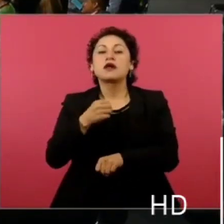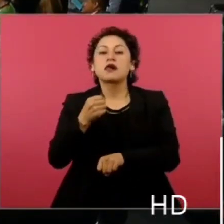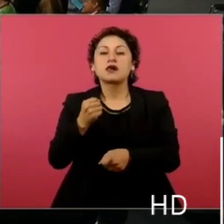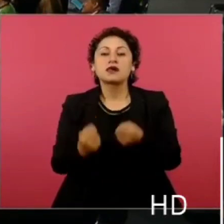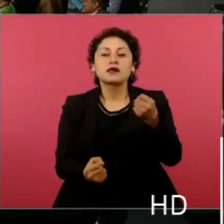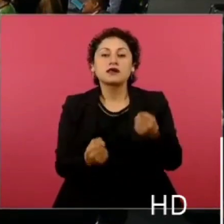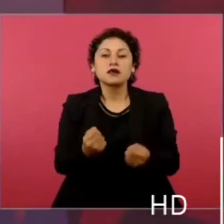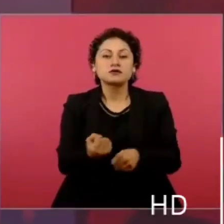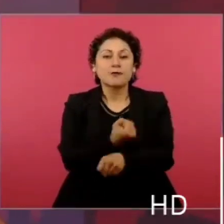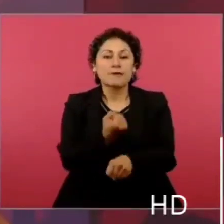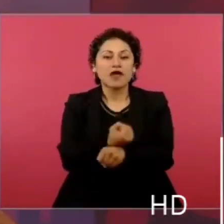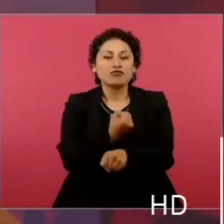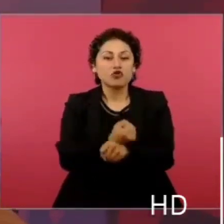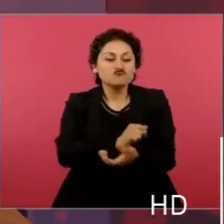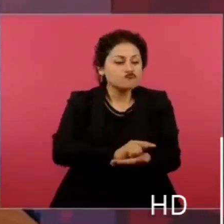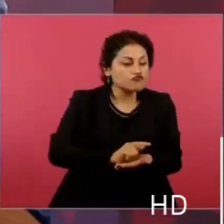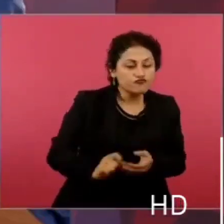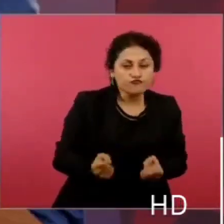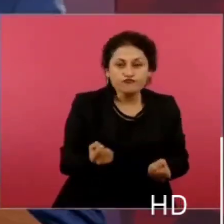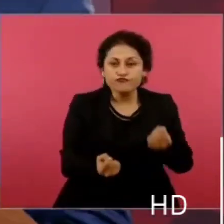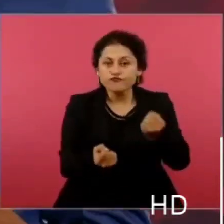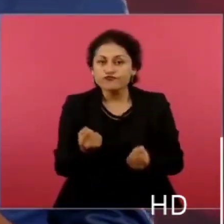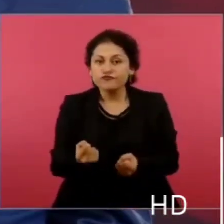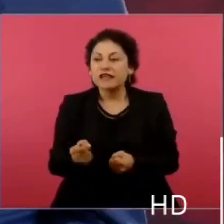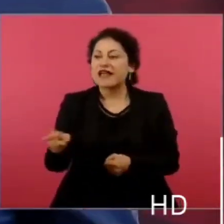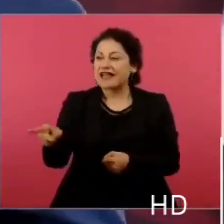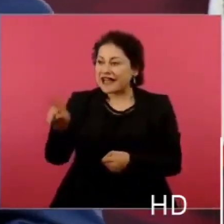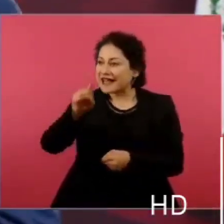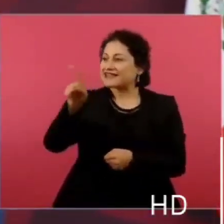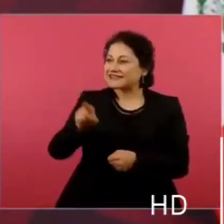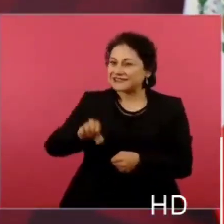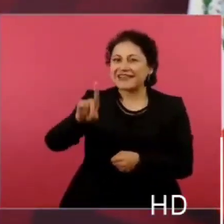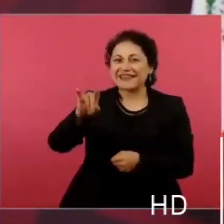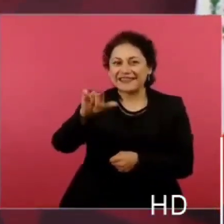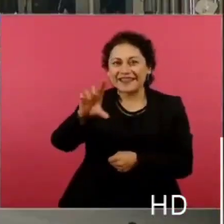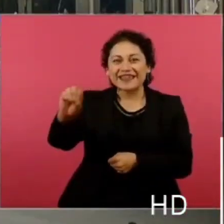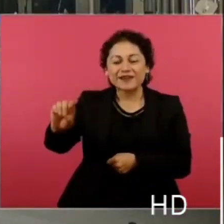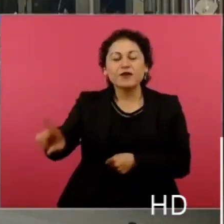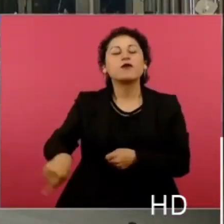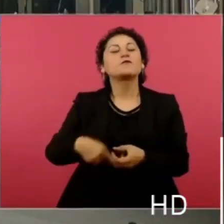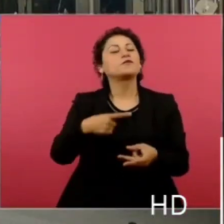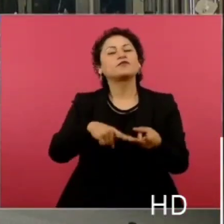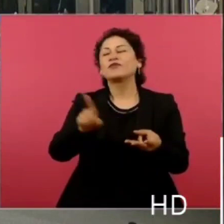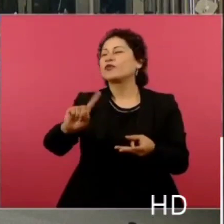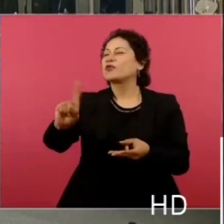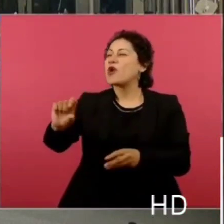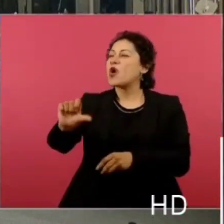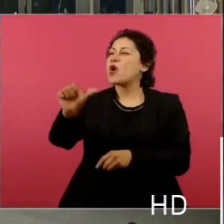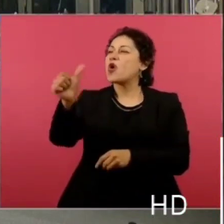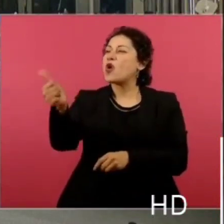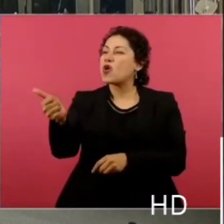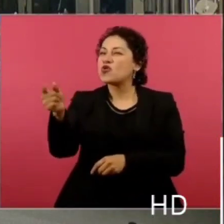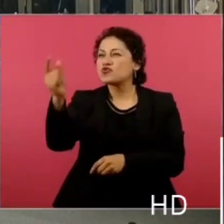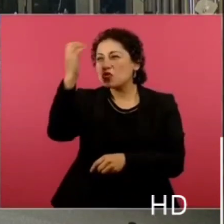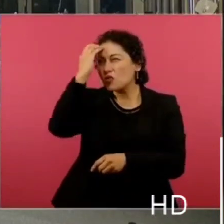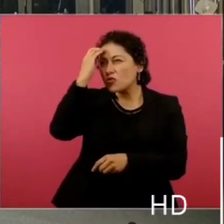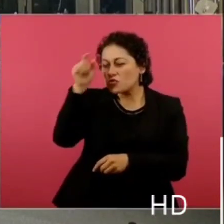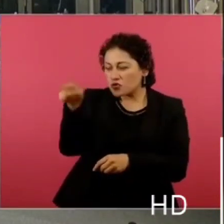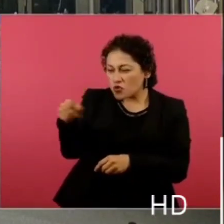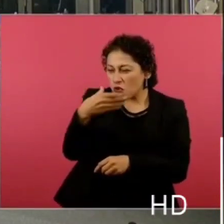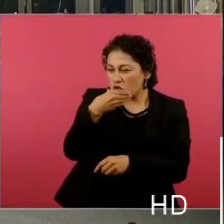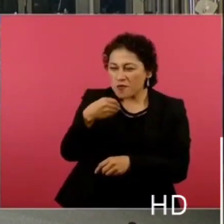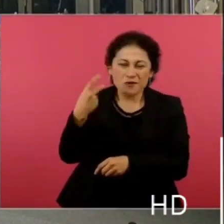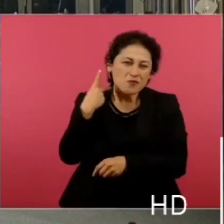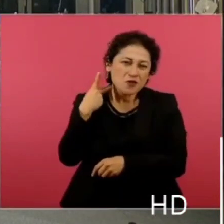Cedillo, sí. No, pero conozco uno que vendía, ¿cómo se llama? Antenas parabólicas.